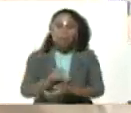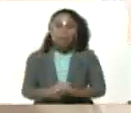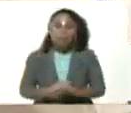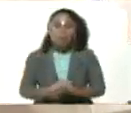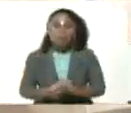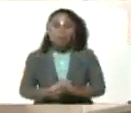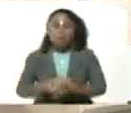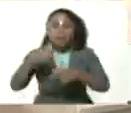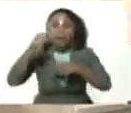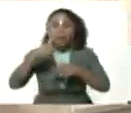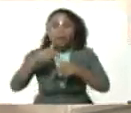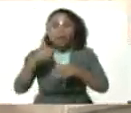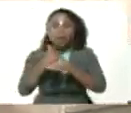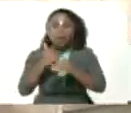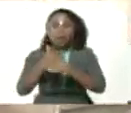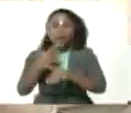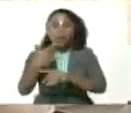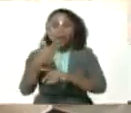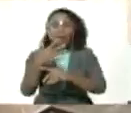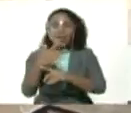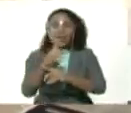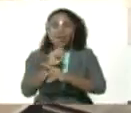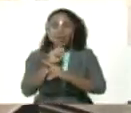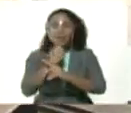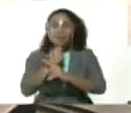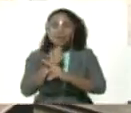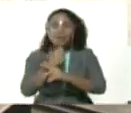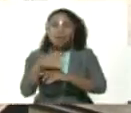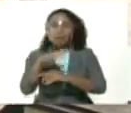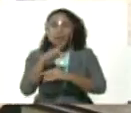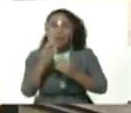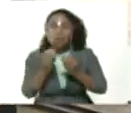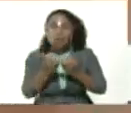hay como una ventana secreta donde